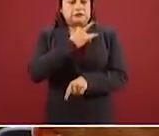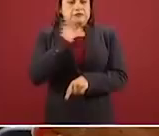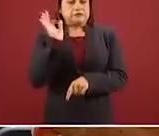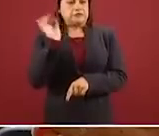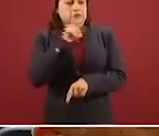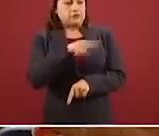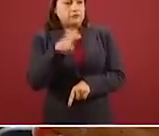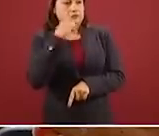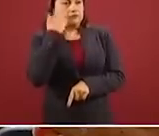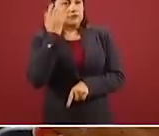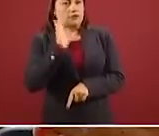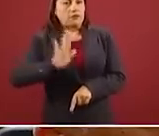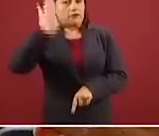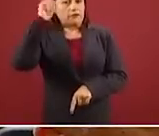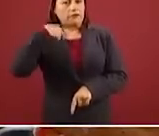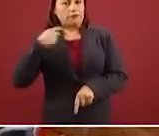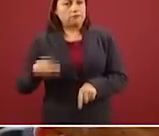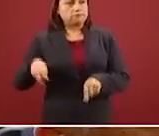avión presidencial.